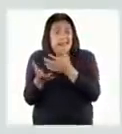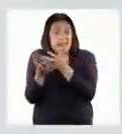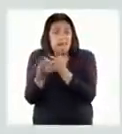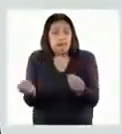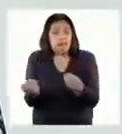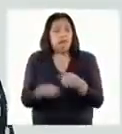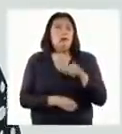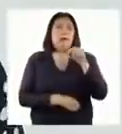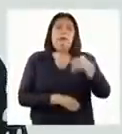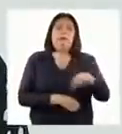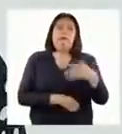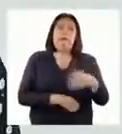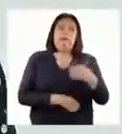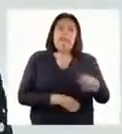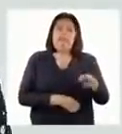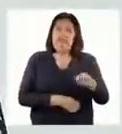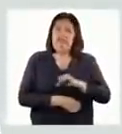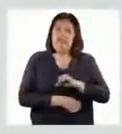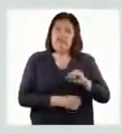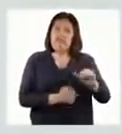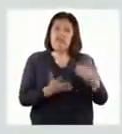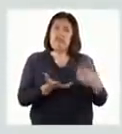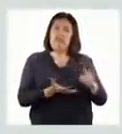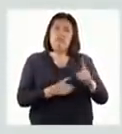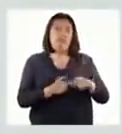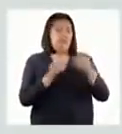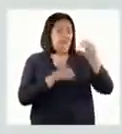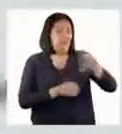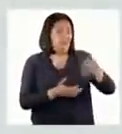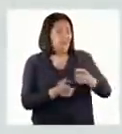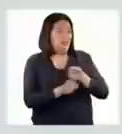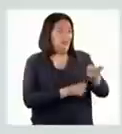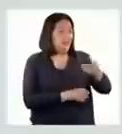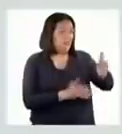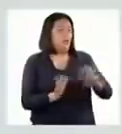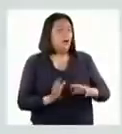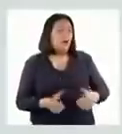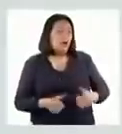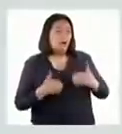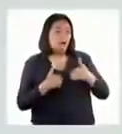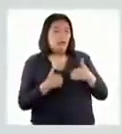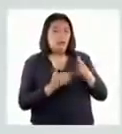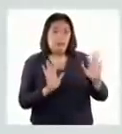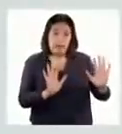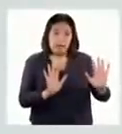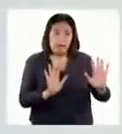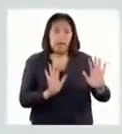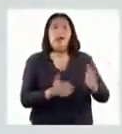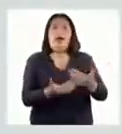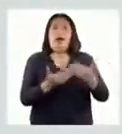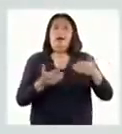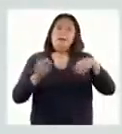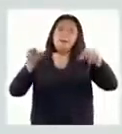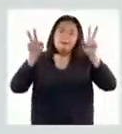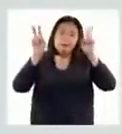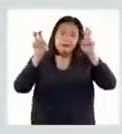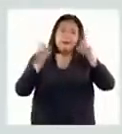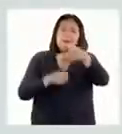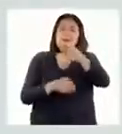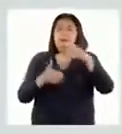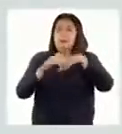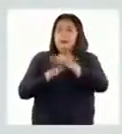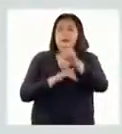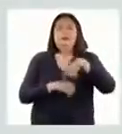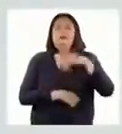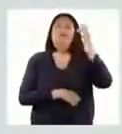extinción. Estas prácticas son una amenaza real para el mundo animal. Pero antes de entrar de lleno en el tema de hoy, los invito a reflexionar